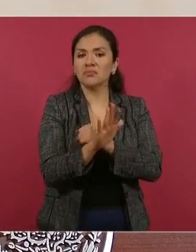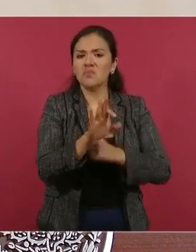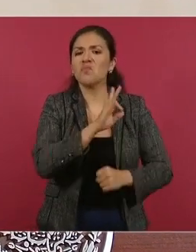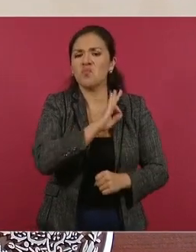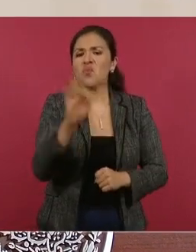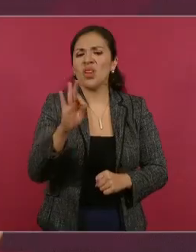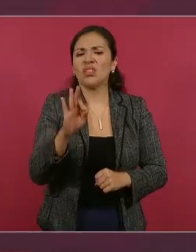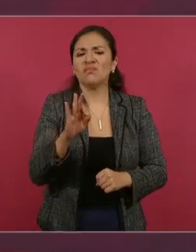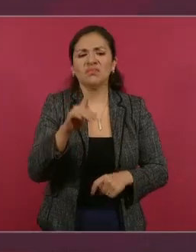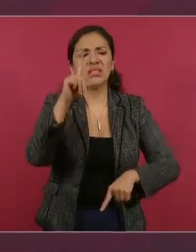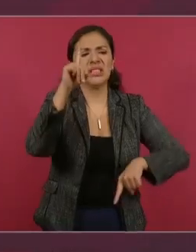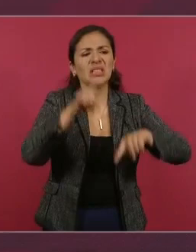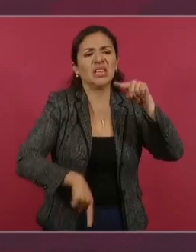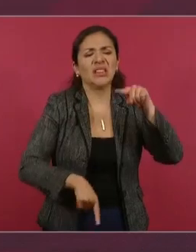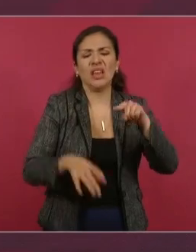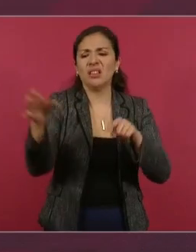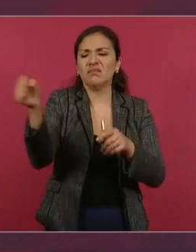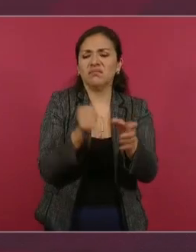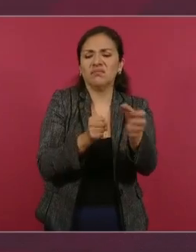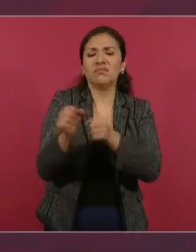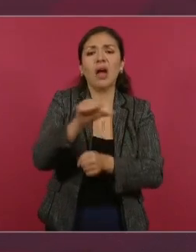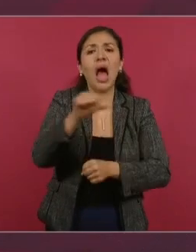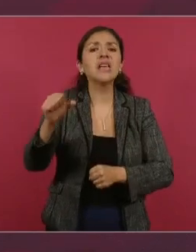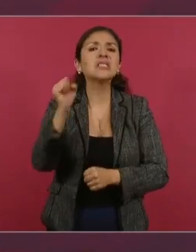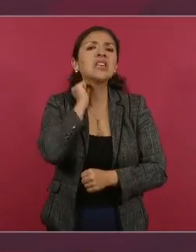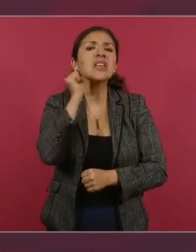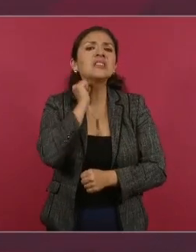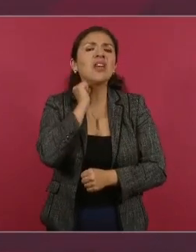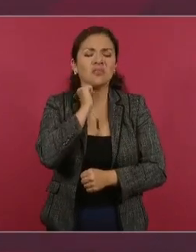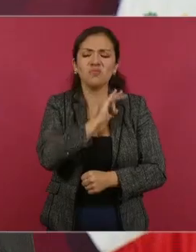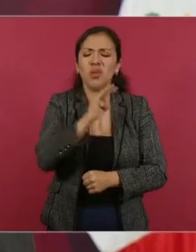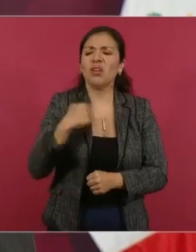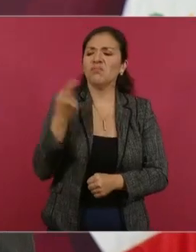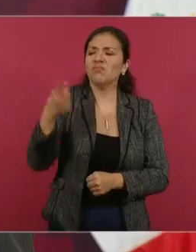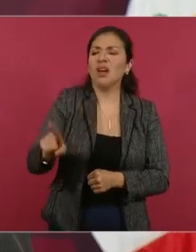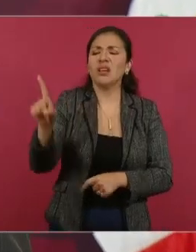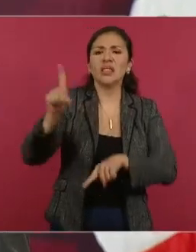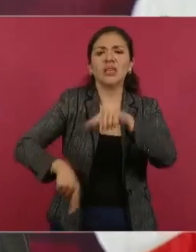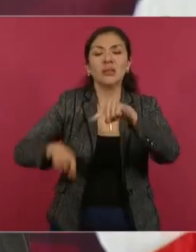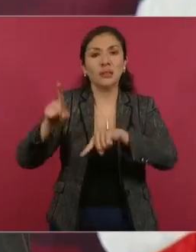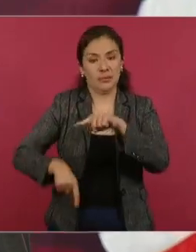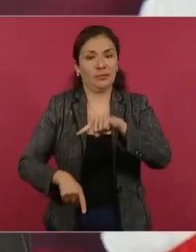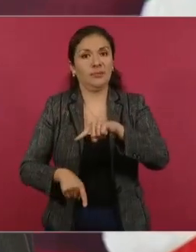podemos destituir a los senadores. ¿Cómo es eso?